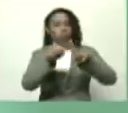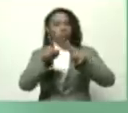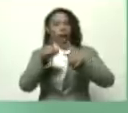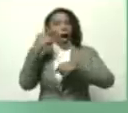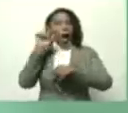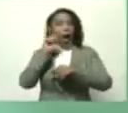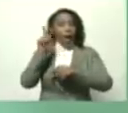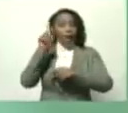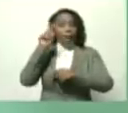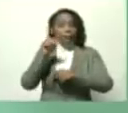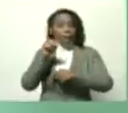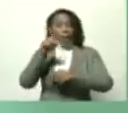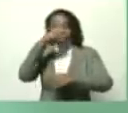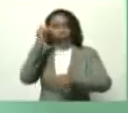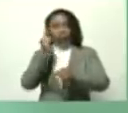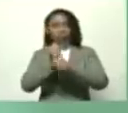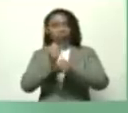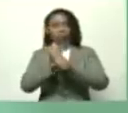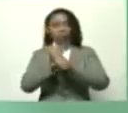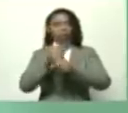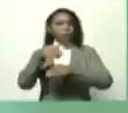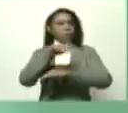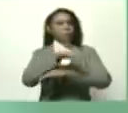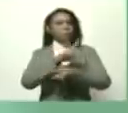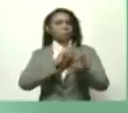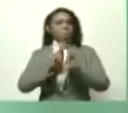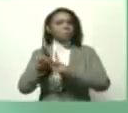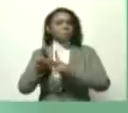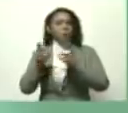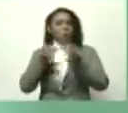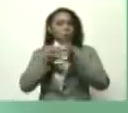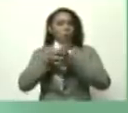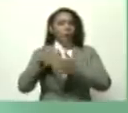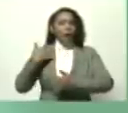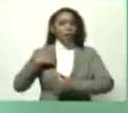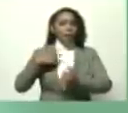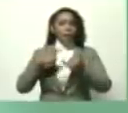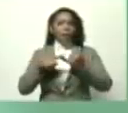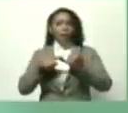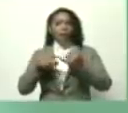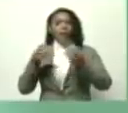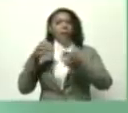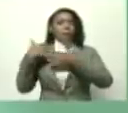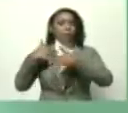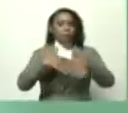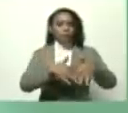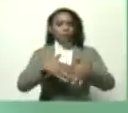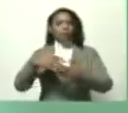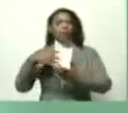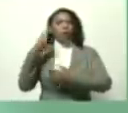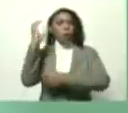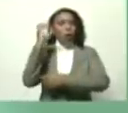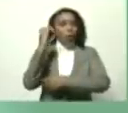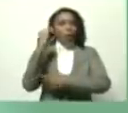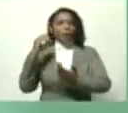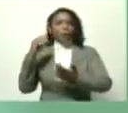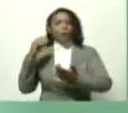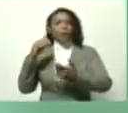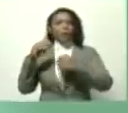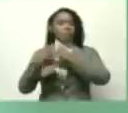prevista la operación donde tropas argentinas, tropas colombianas, paramilitares colombianos,